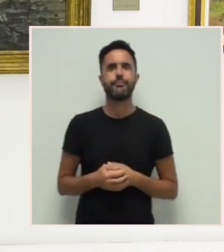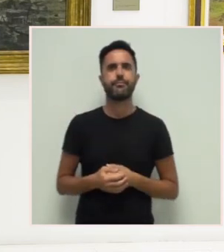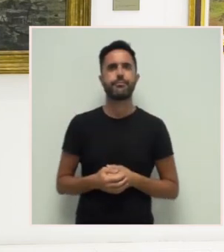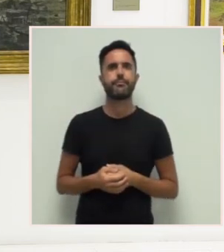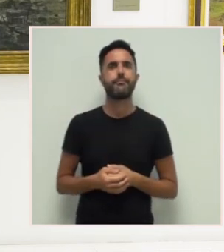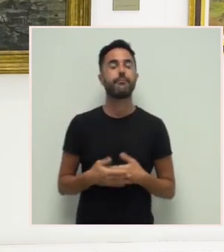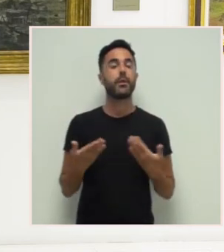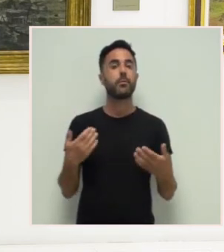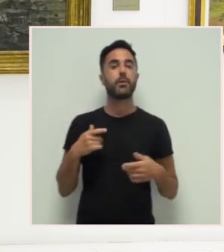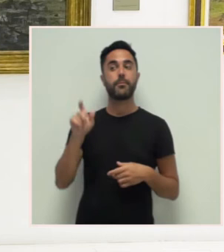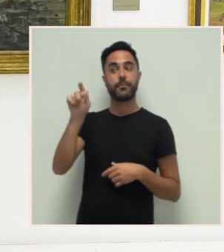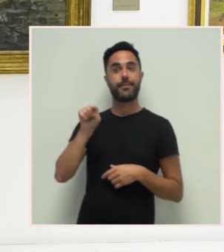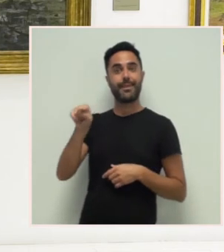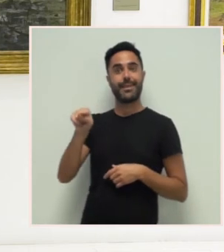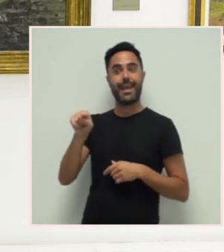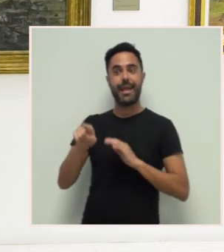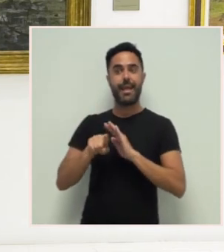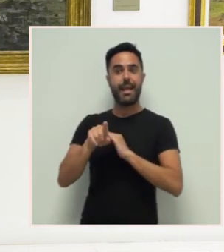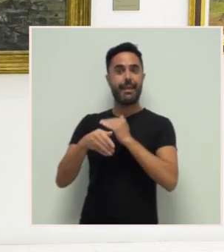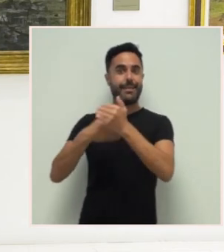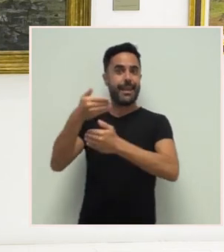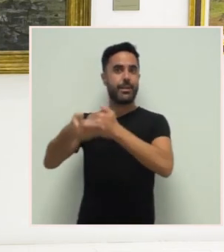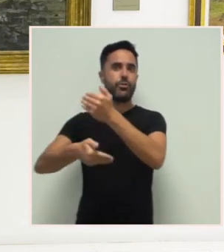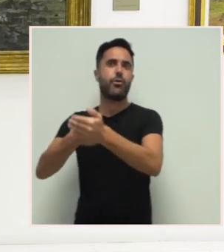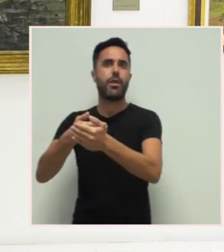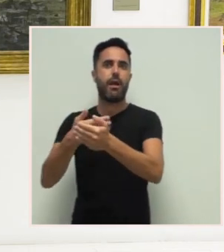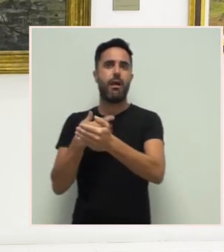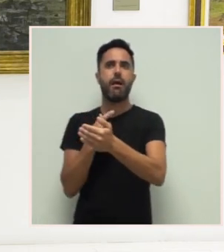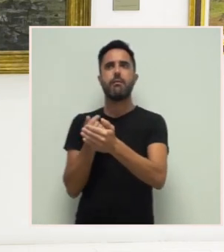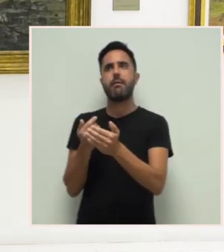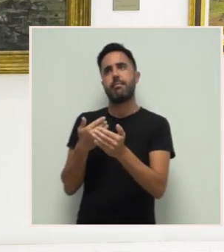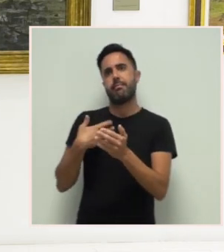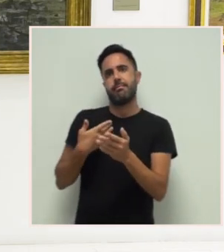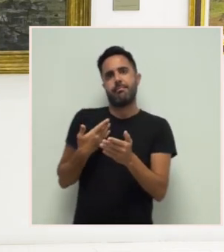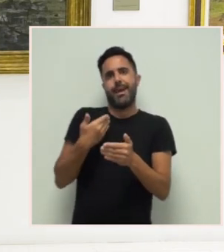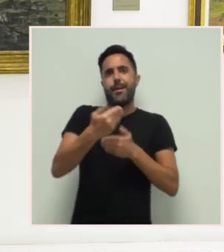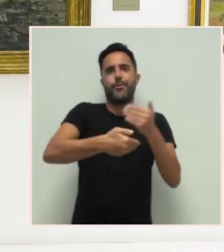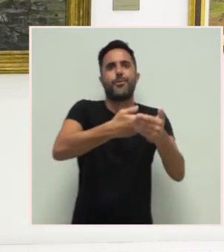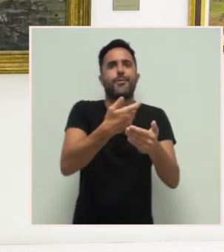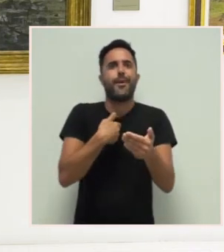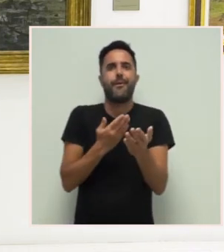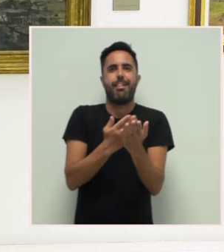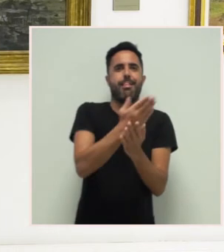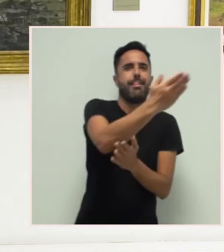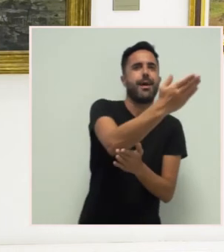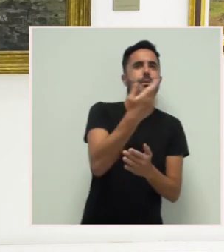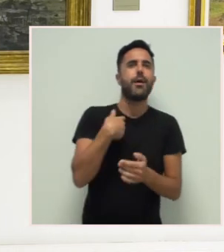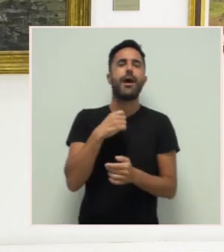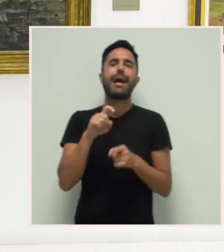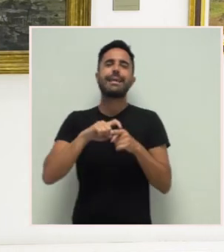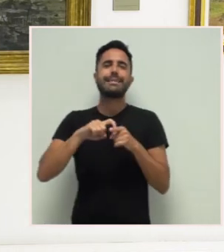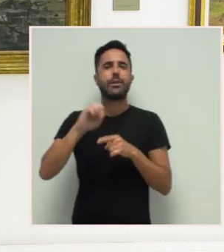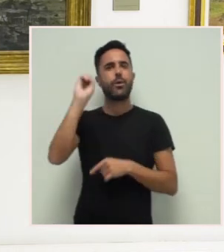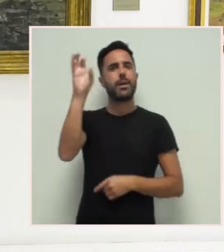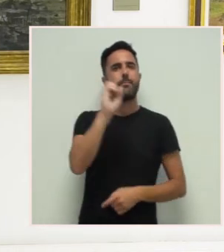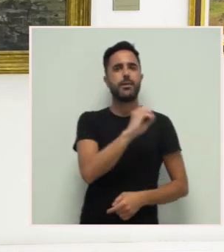súa trayectoria como paisaxista vai ir evolucionando, como vos anunciaba, cara a outros derroteiros, cara o que vai a ser o impresionismo. De